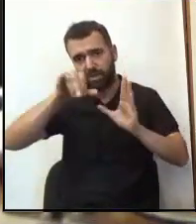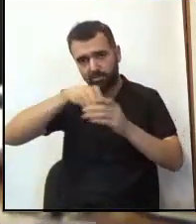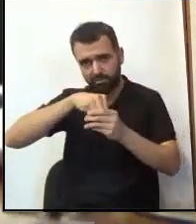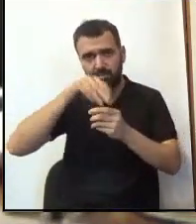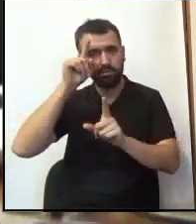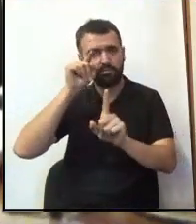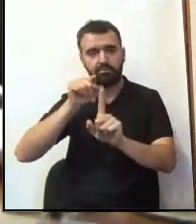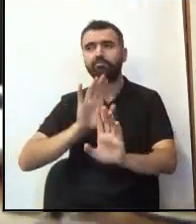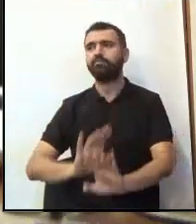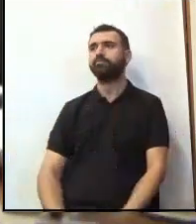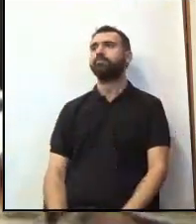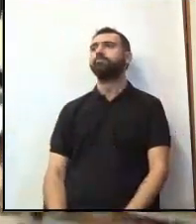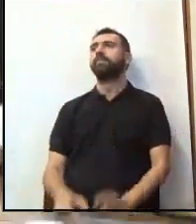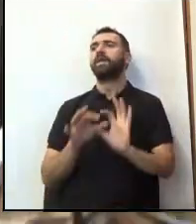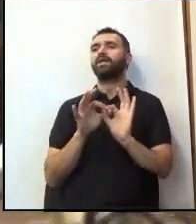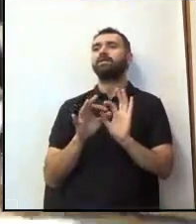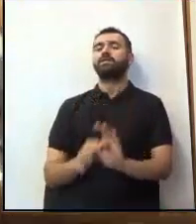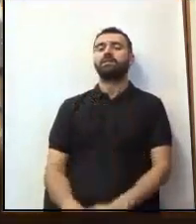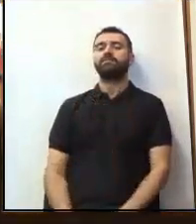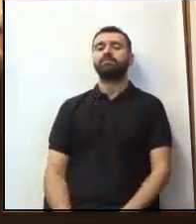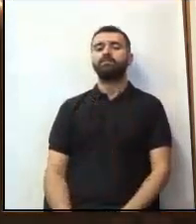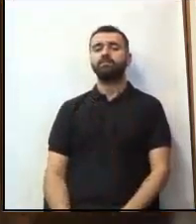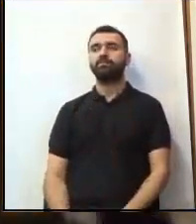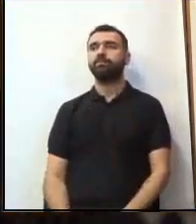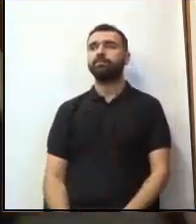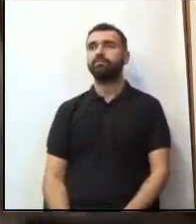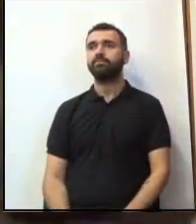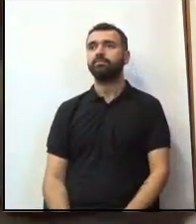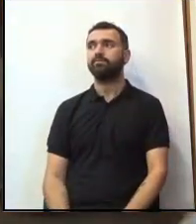respecto. Gracias. Muchas gracias, concejala.